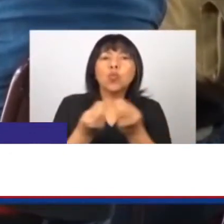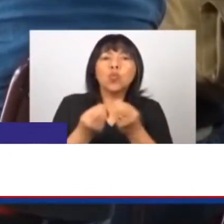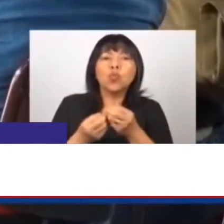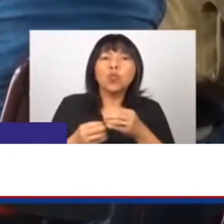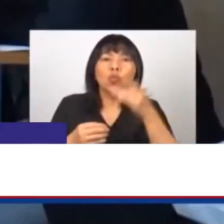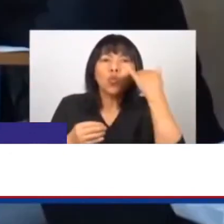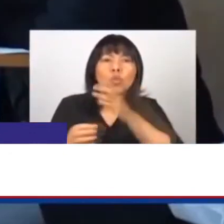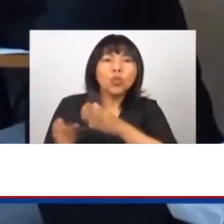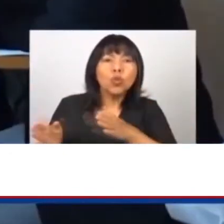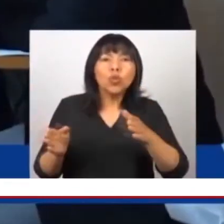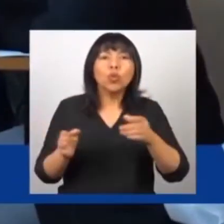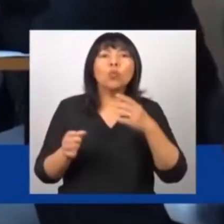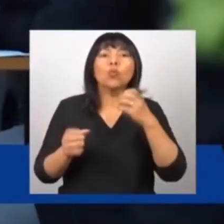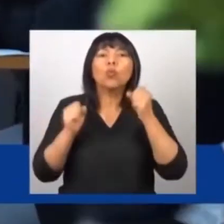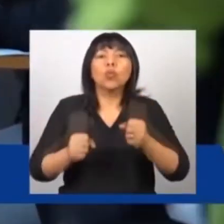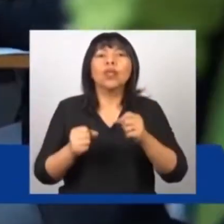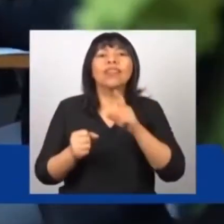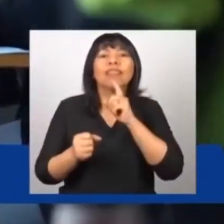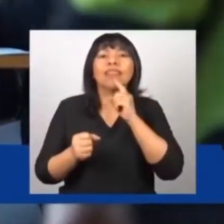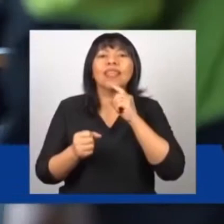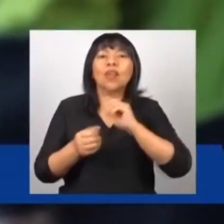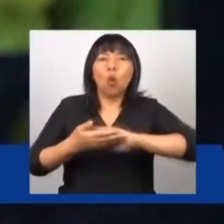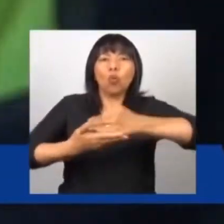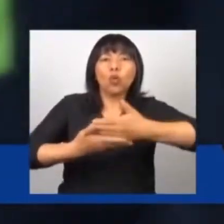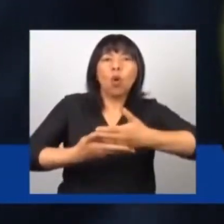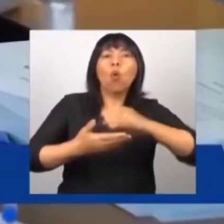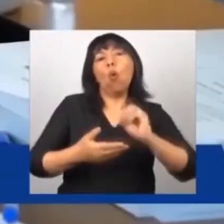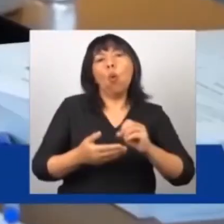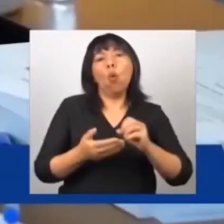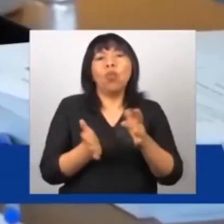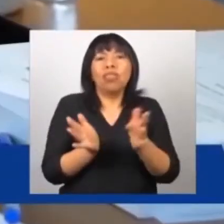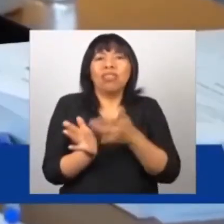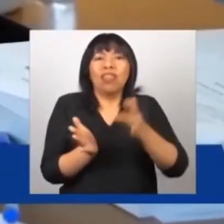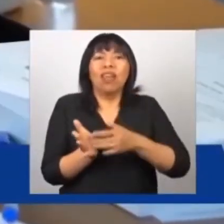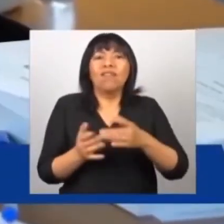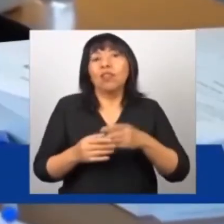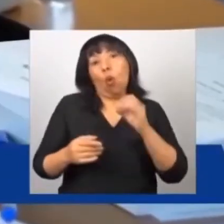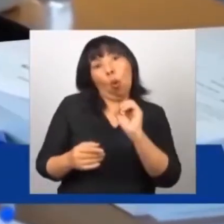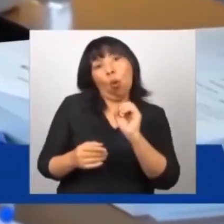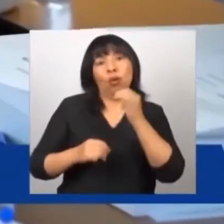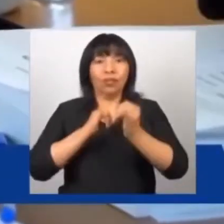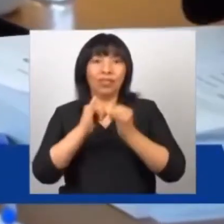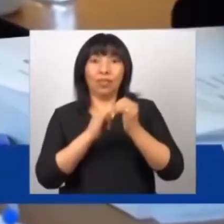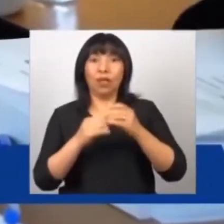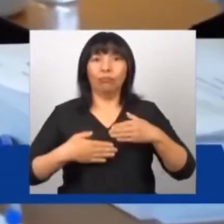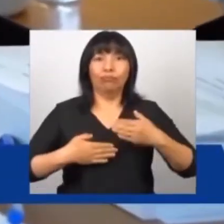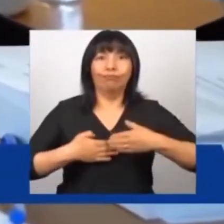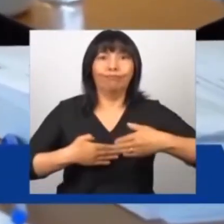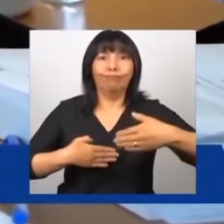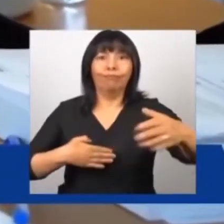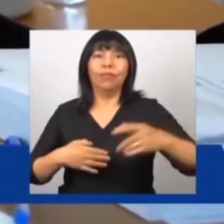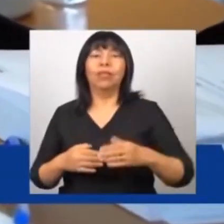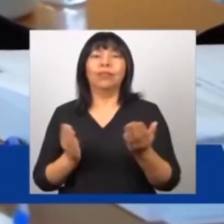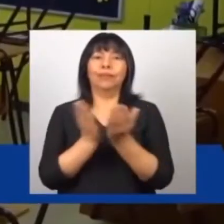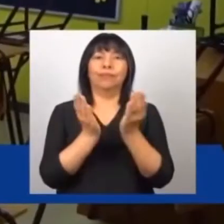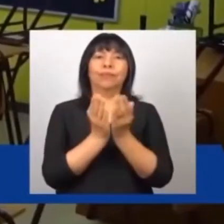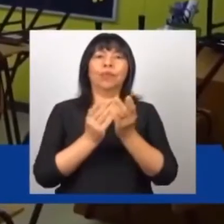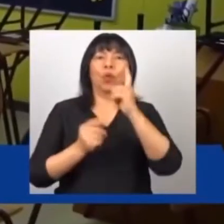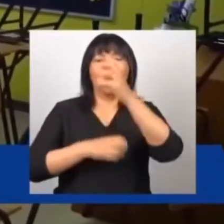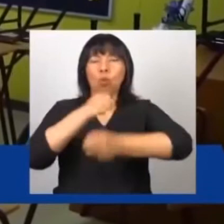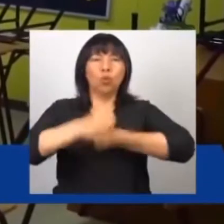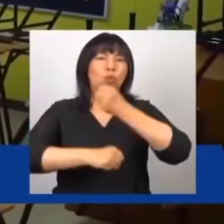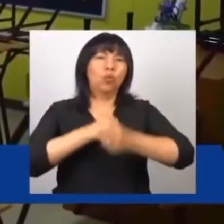alumnos pudieran contar con un computador o con una tablet o con señal de internet para poder continuar las clases online.